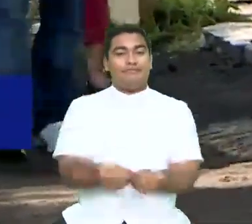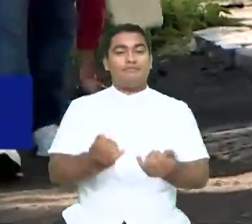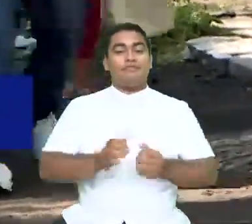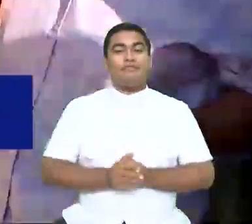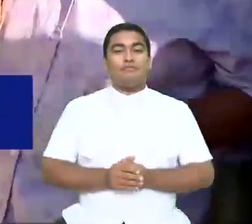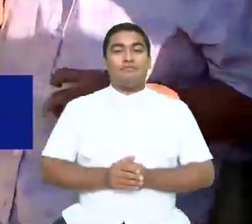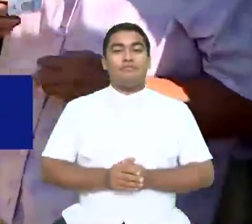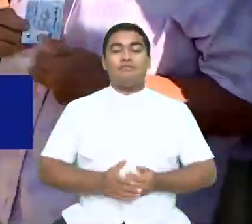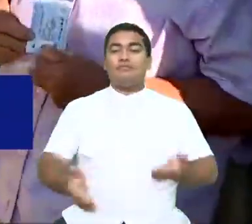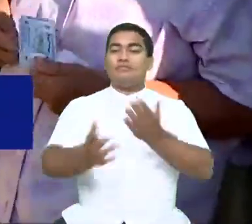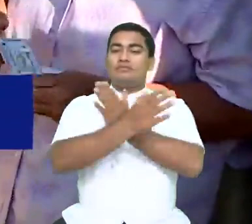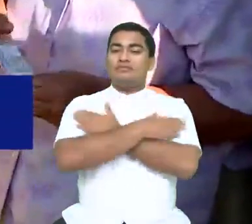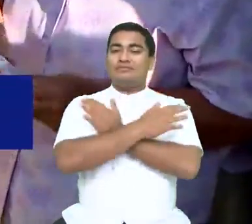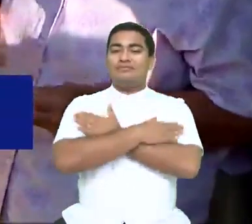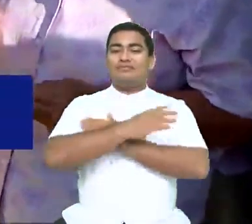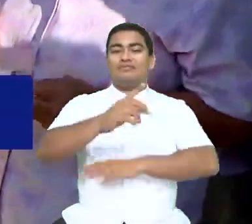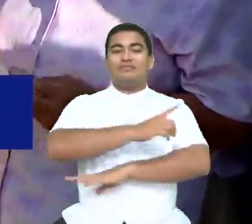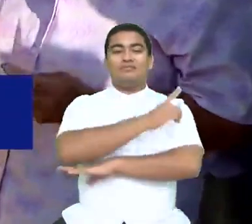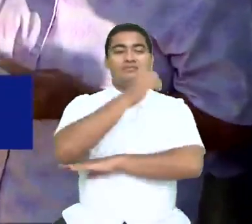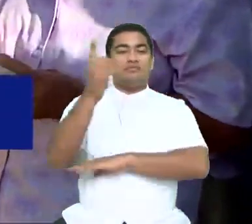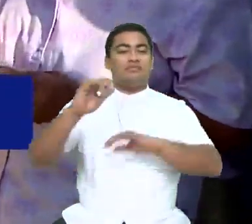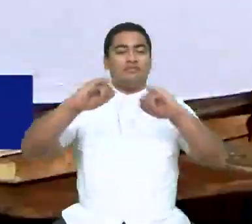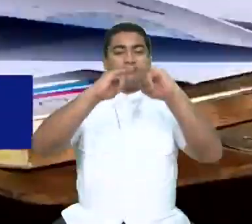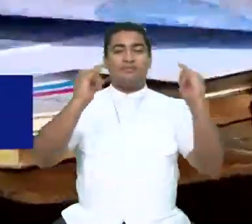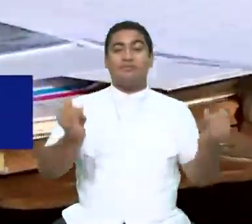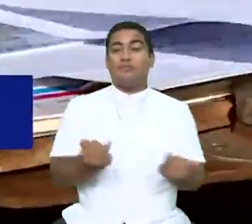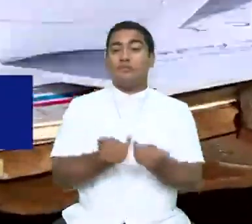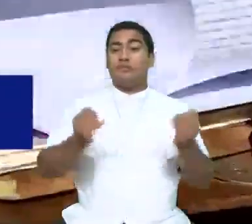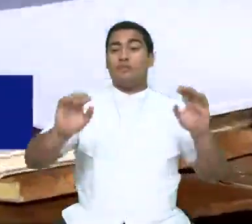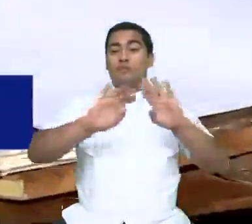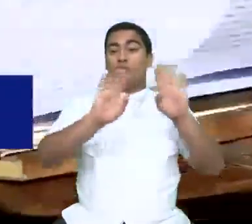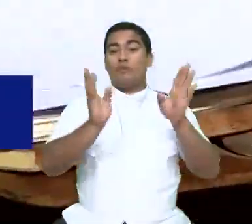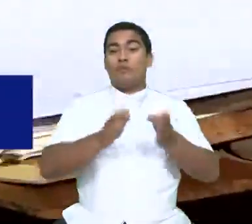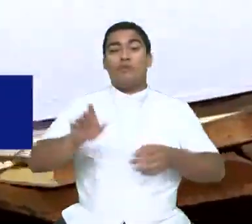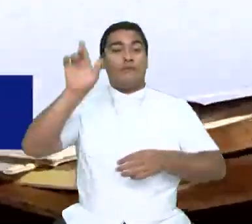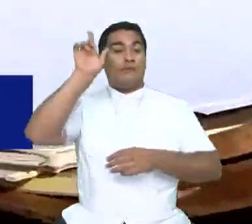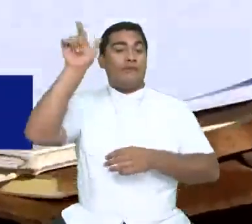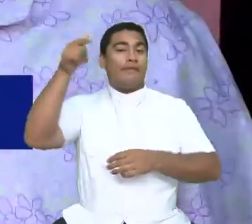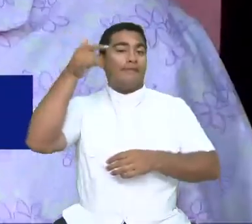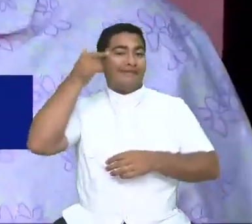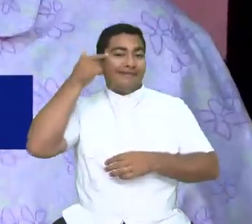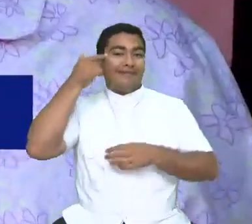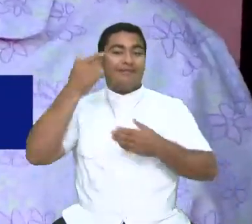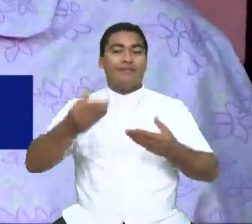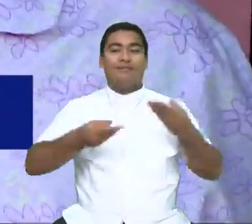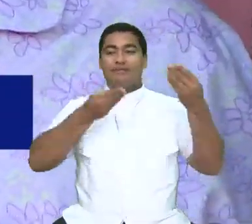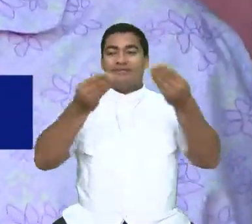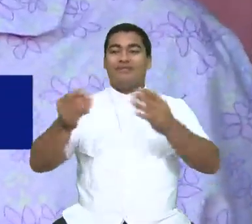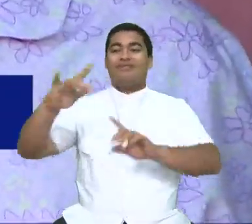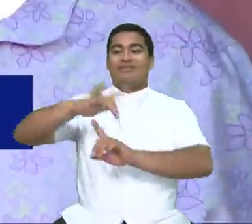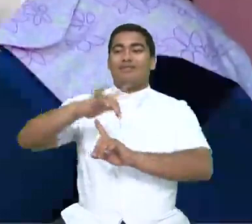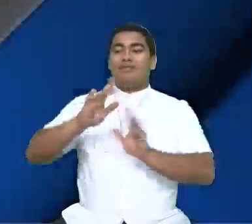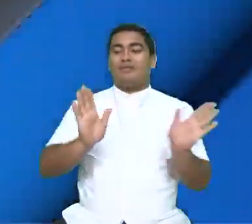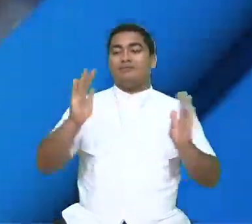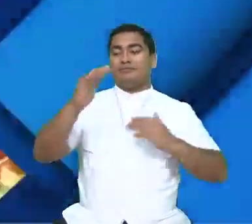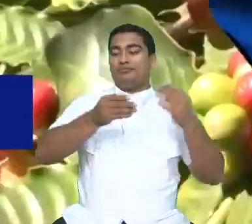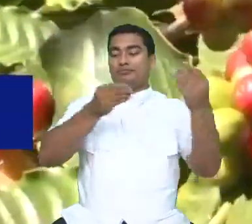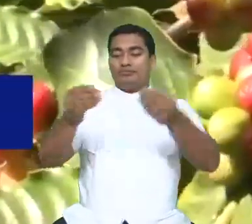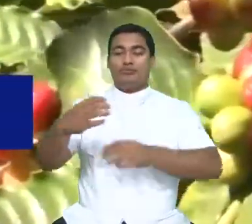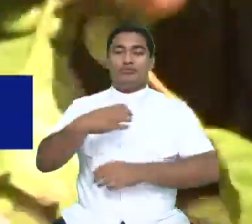En saludo al Día Internacional de la Mujer, gobierno entrega en Tipitapa títulos de propiedad.